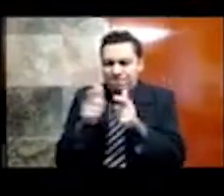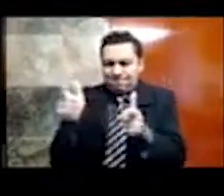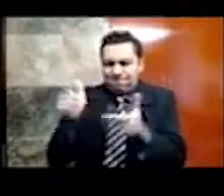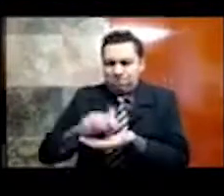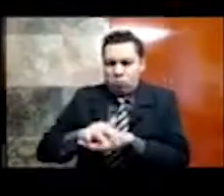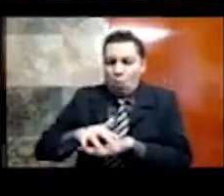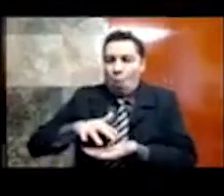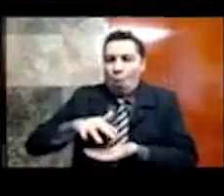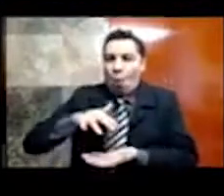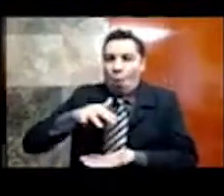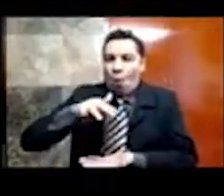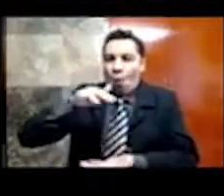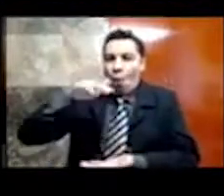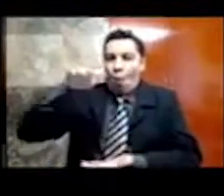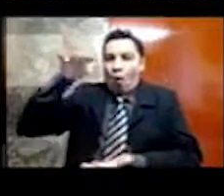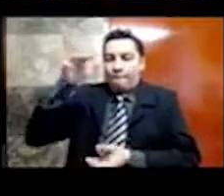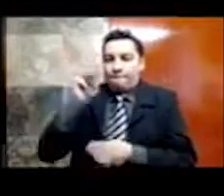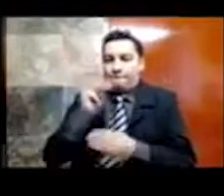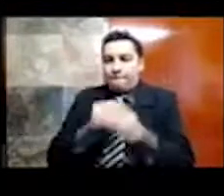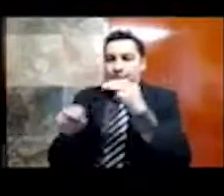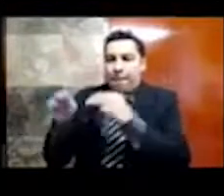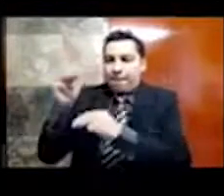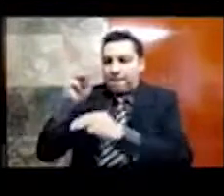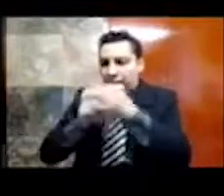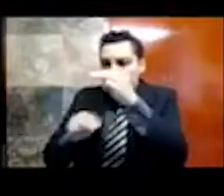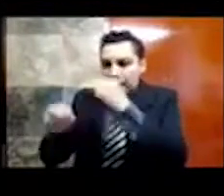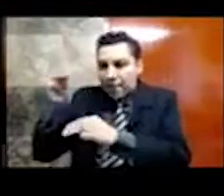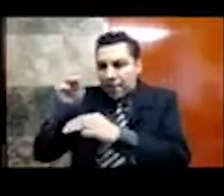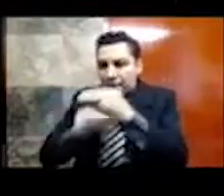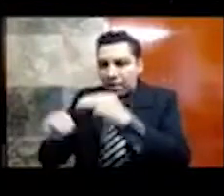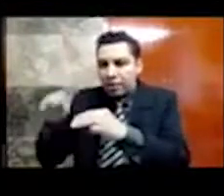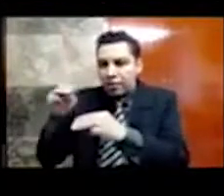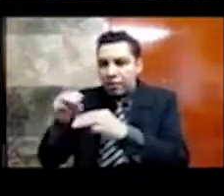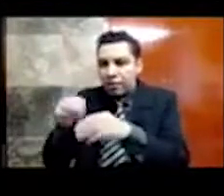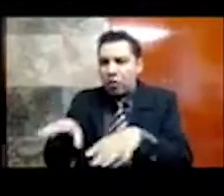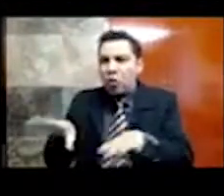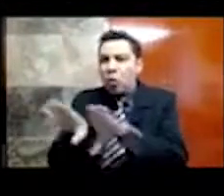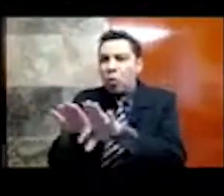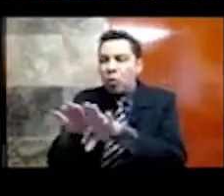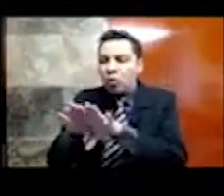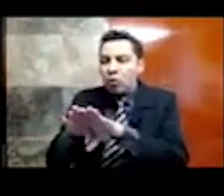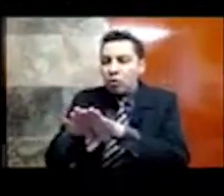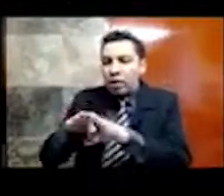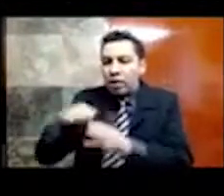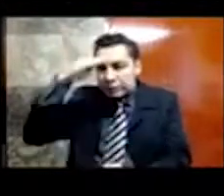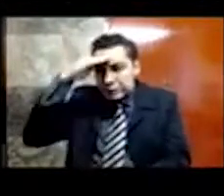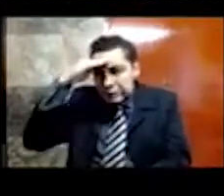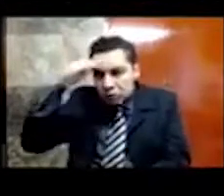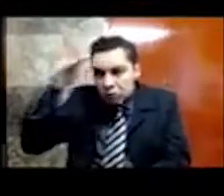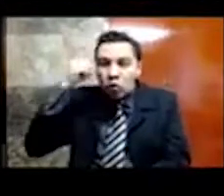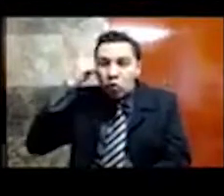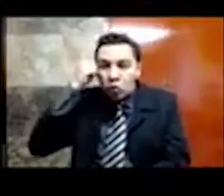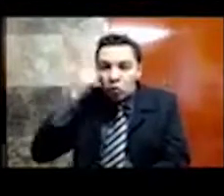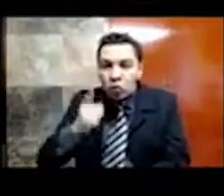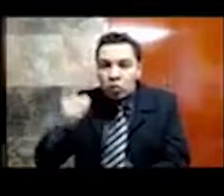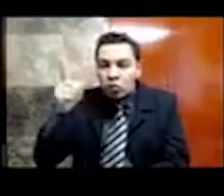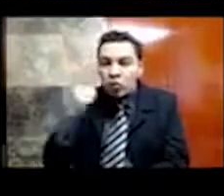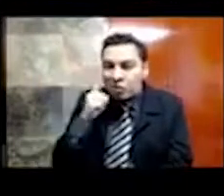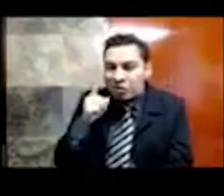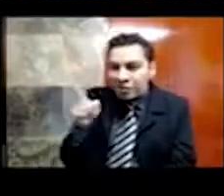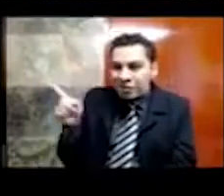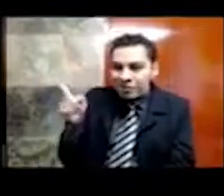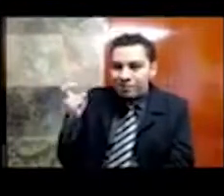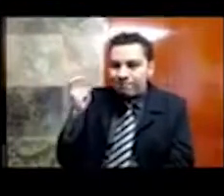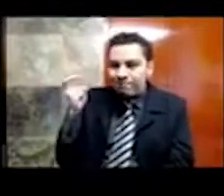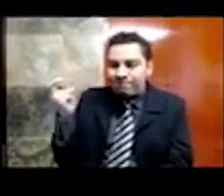diciendo y me quedo chico del tamañazo, estaba dedicada al señor que estamos viendo aquí arribita de este cerro de un